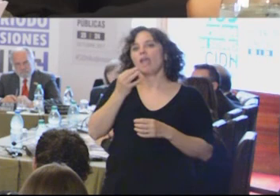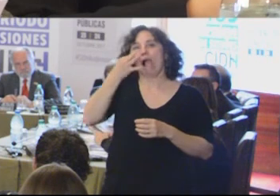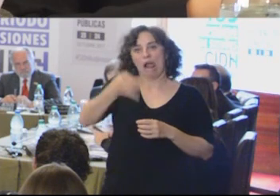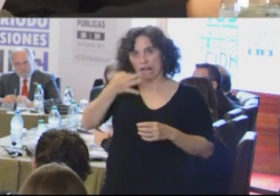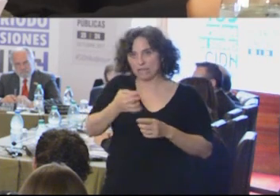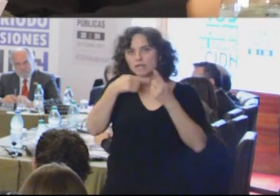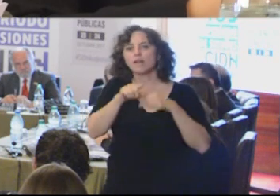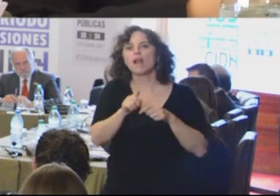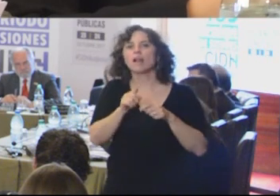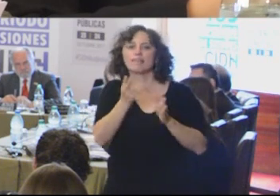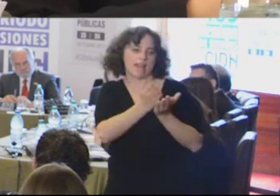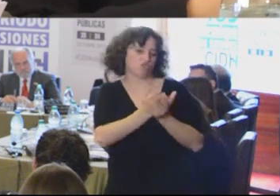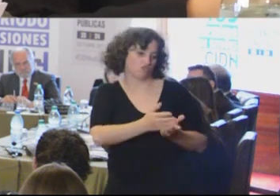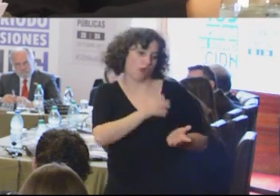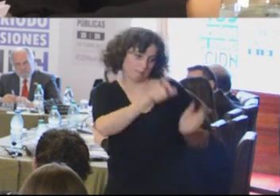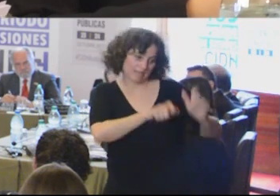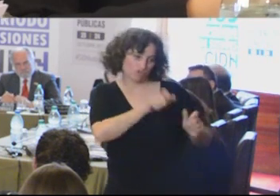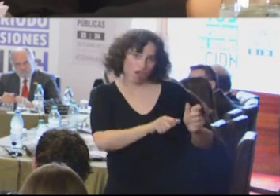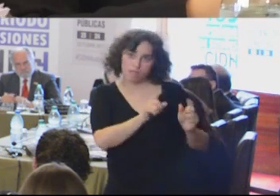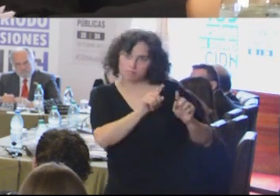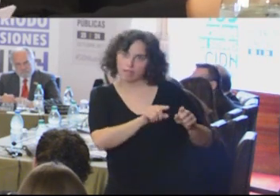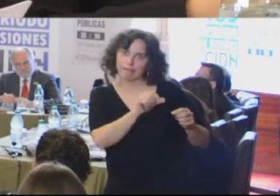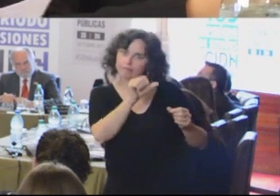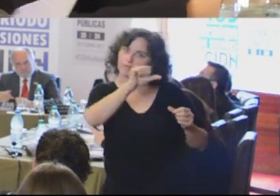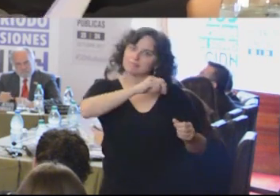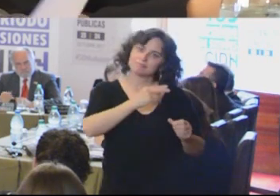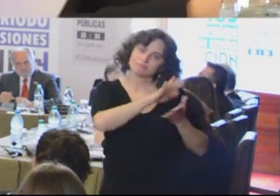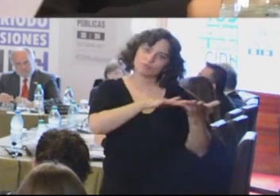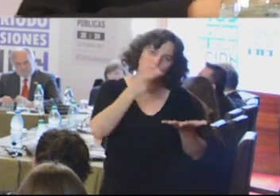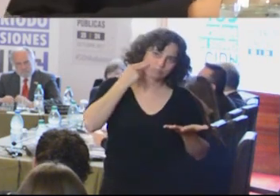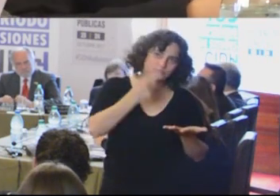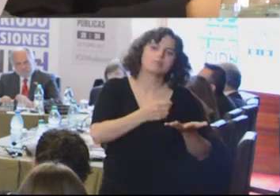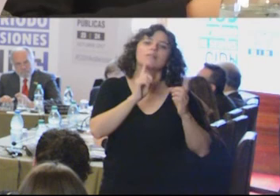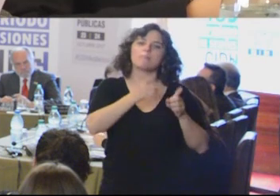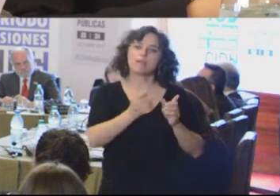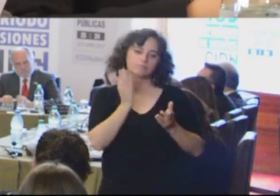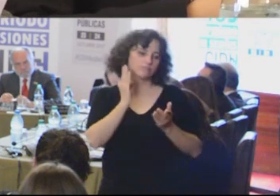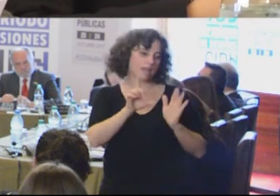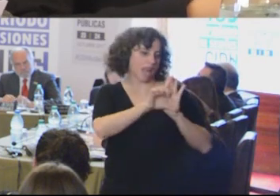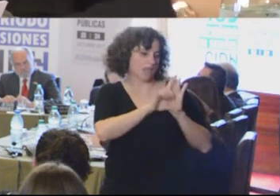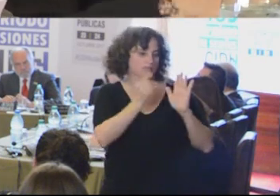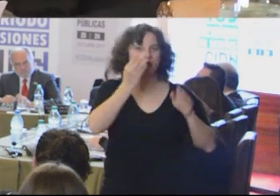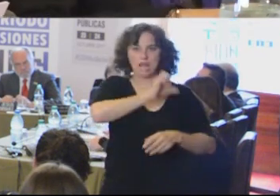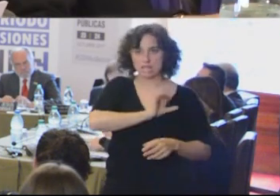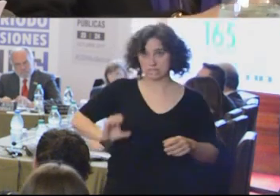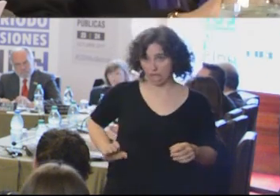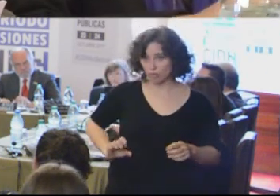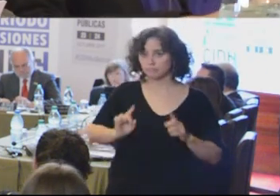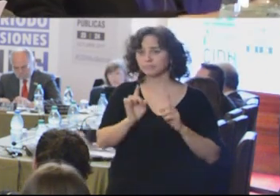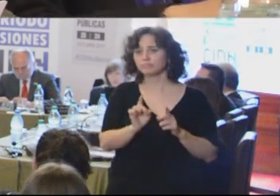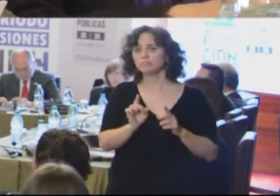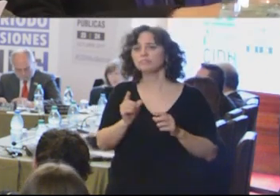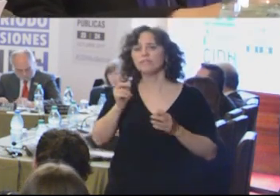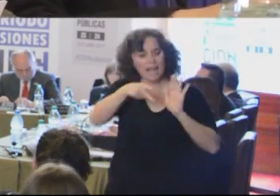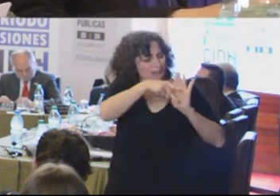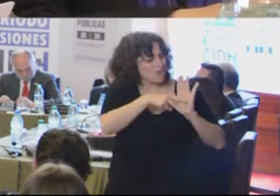sino fortalecer la presencia institucional y la legitimidad del estado dichas normas son estrictamente necesarias